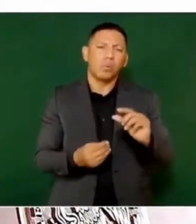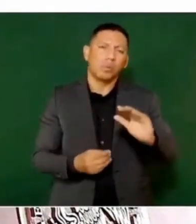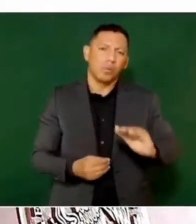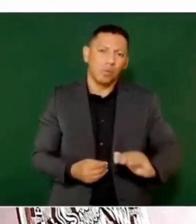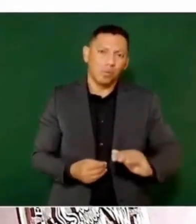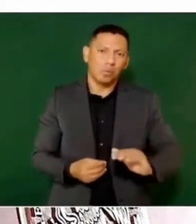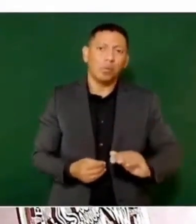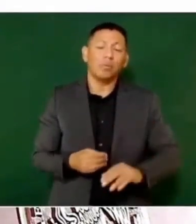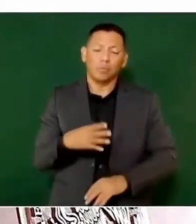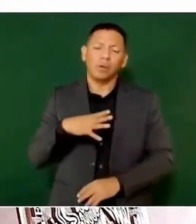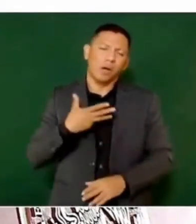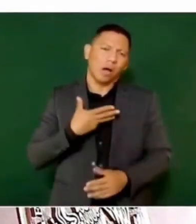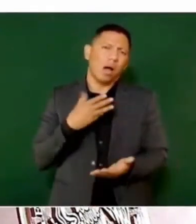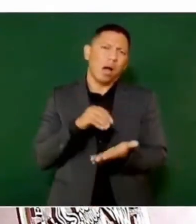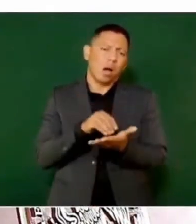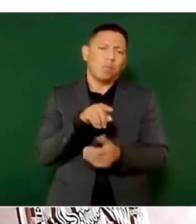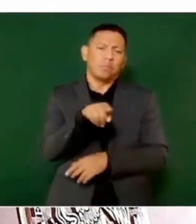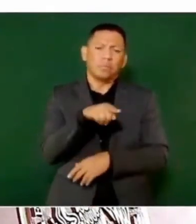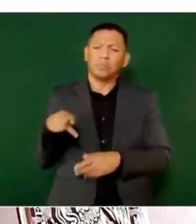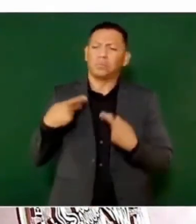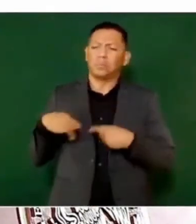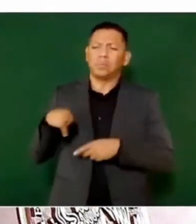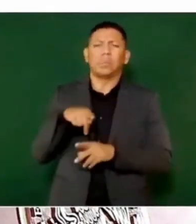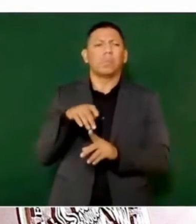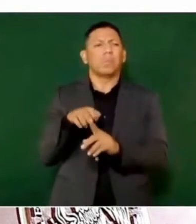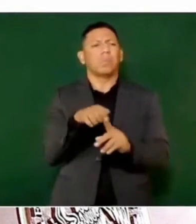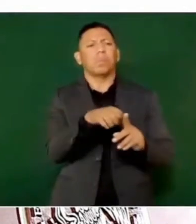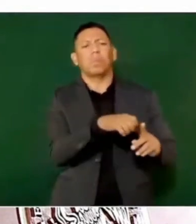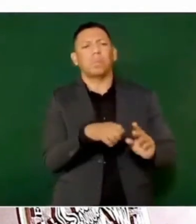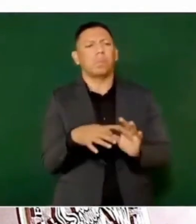Pero sí hay quienes